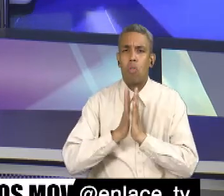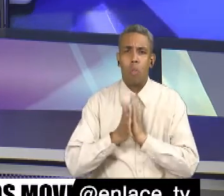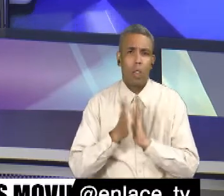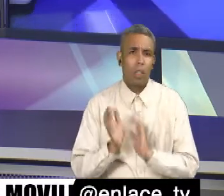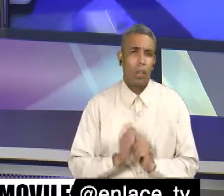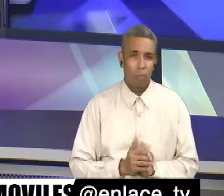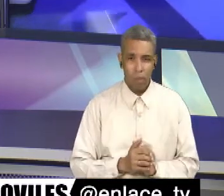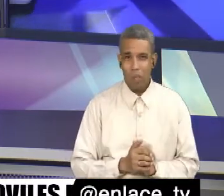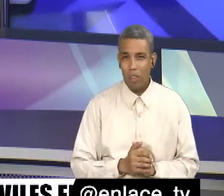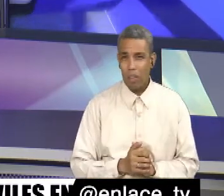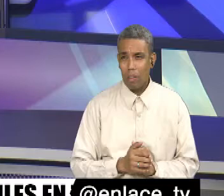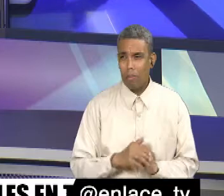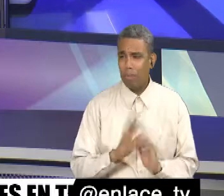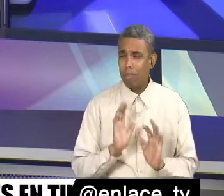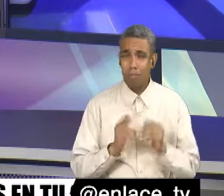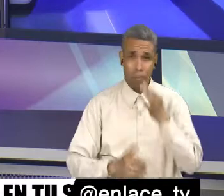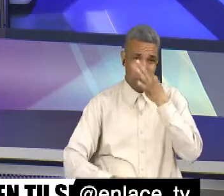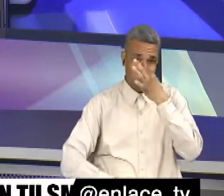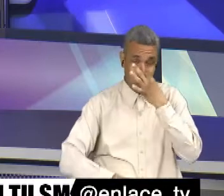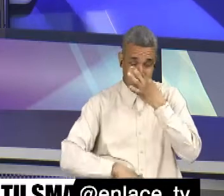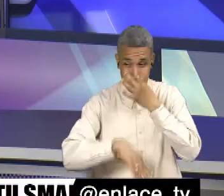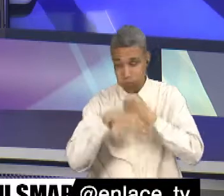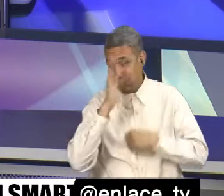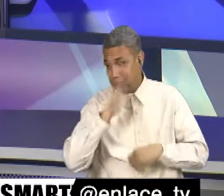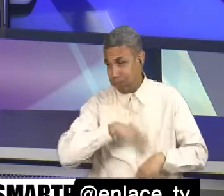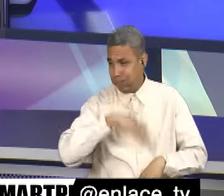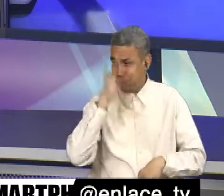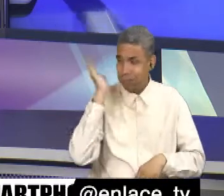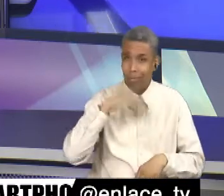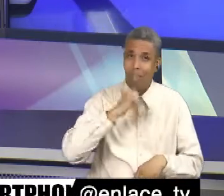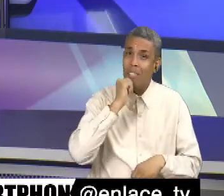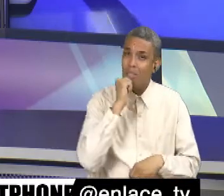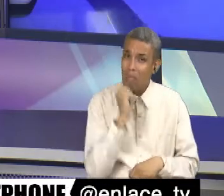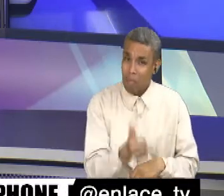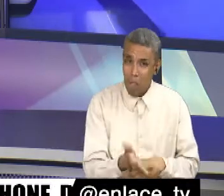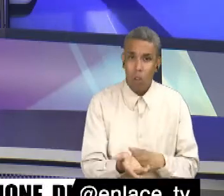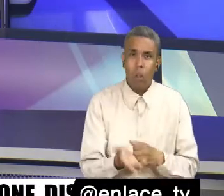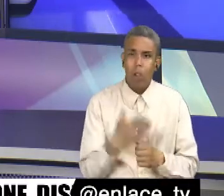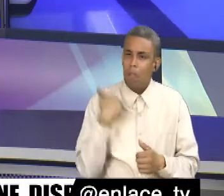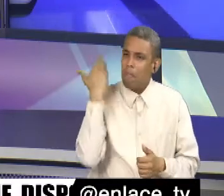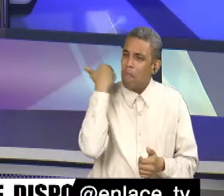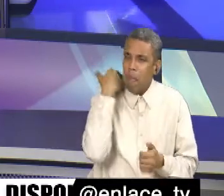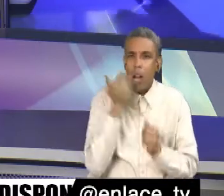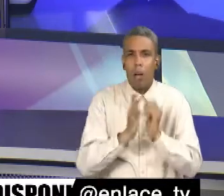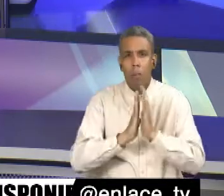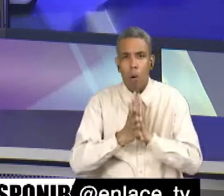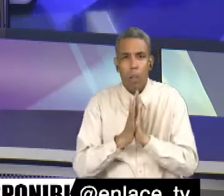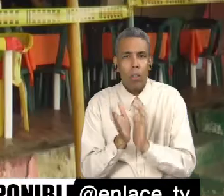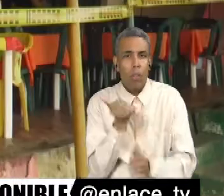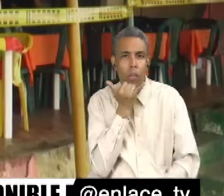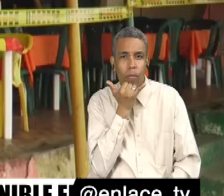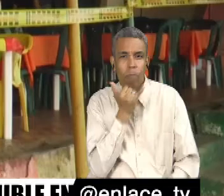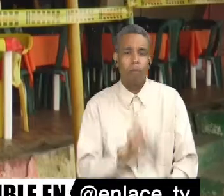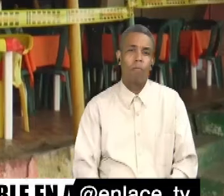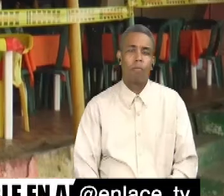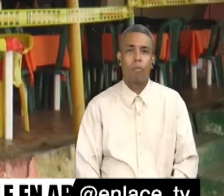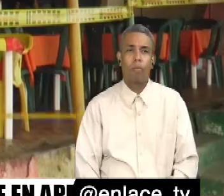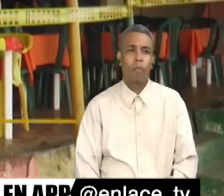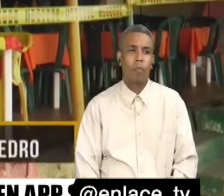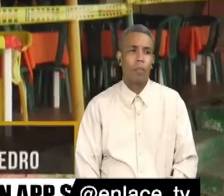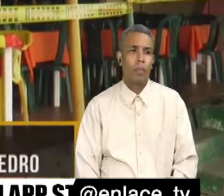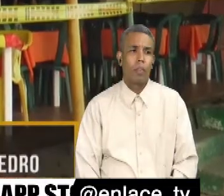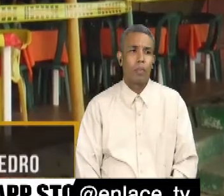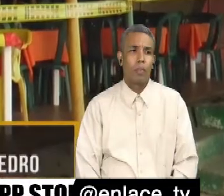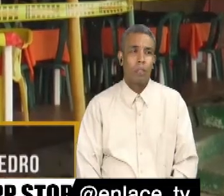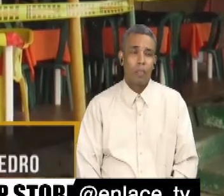al suelo por los malos olores que produce la comercialización de alimentos de manera informal en el muelle. Vendedores del Paseo